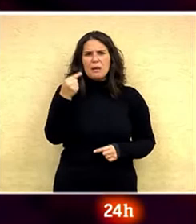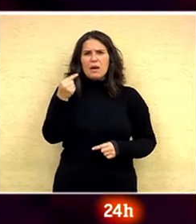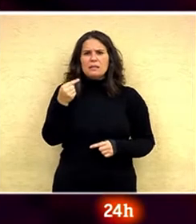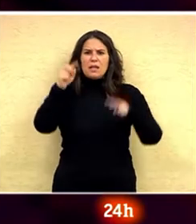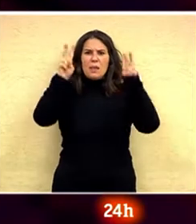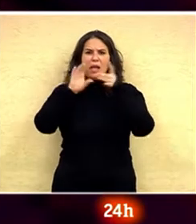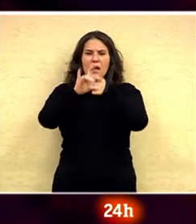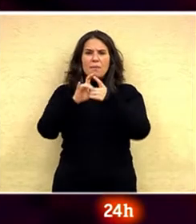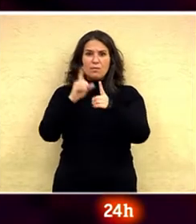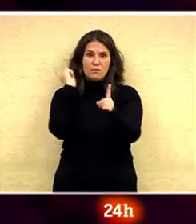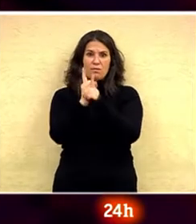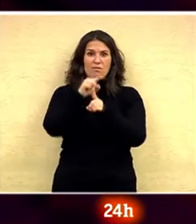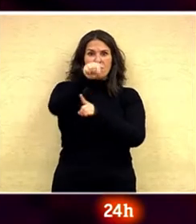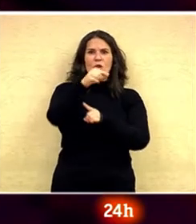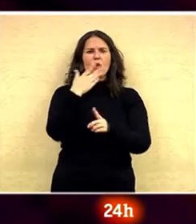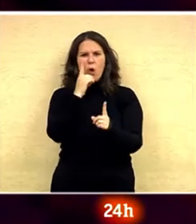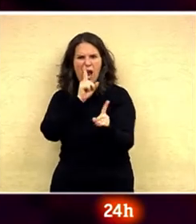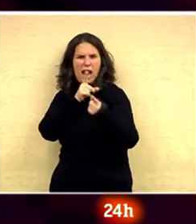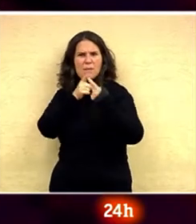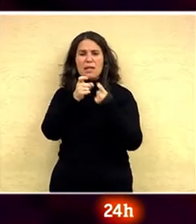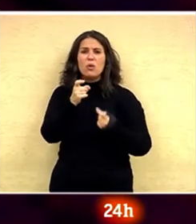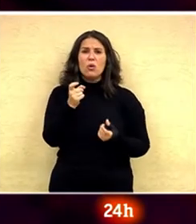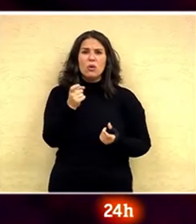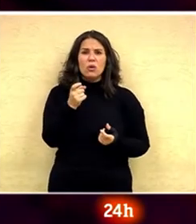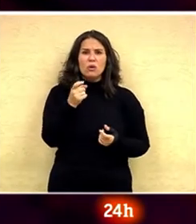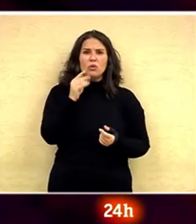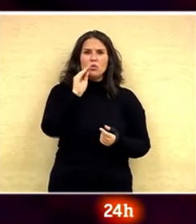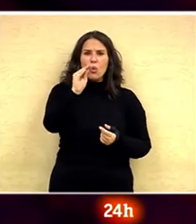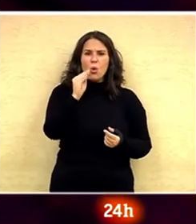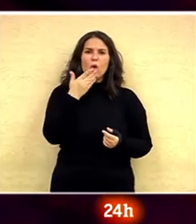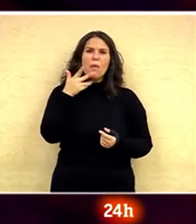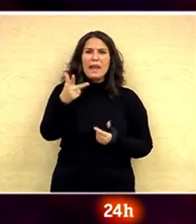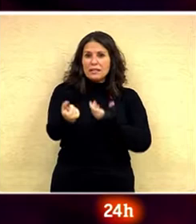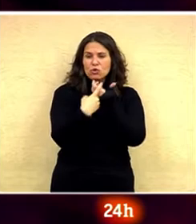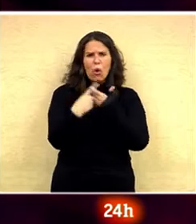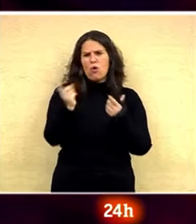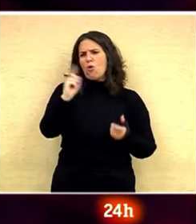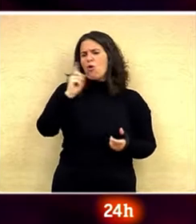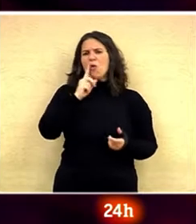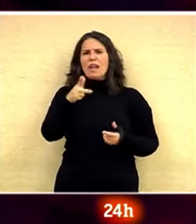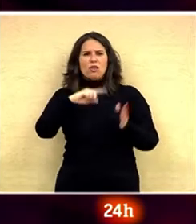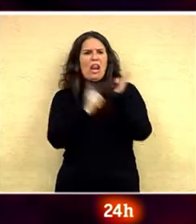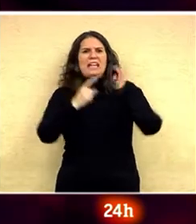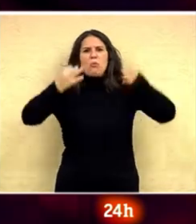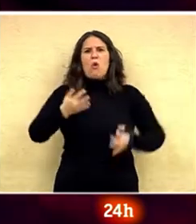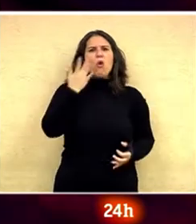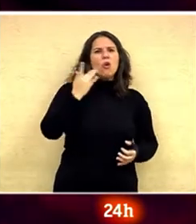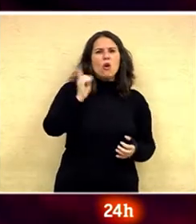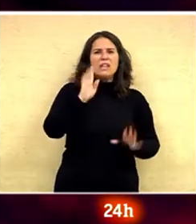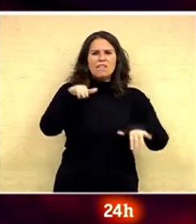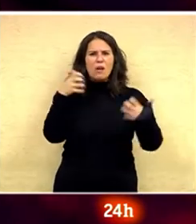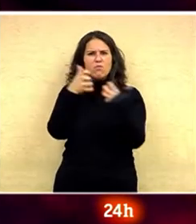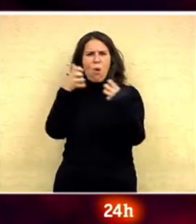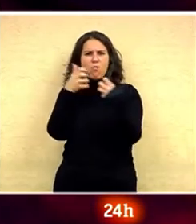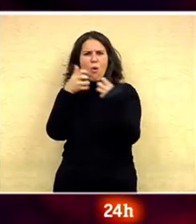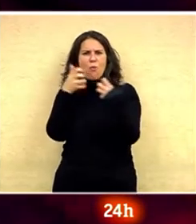de considerar al adversario político un enemigo, de negarle legitimidad, de asumir un enfrentamiento